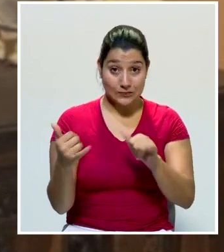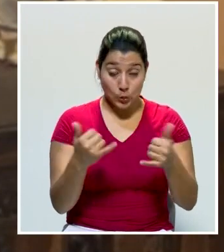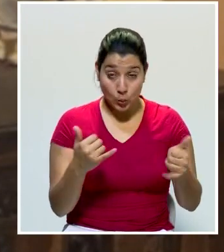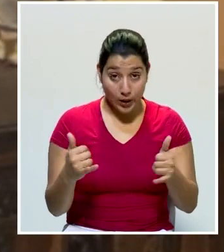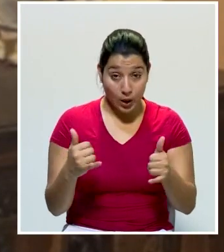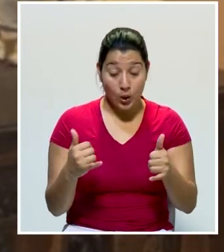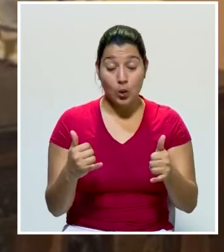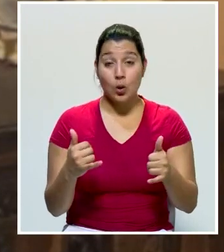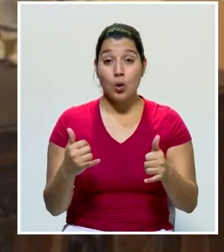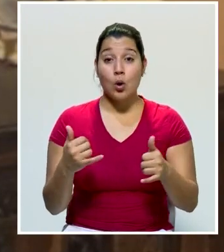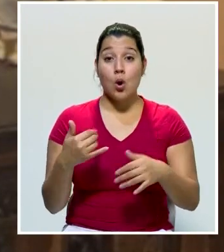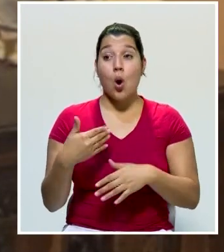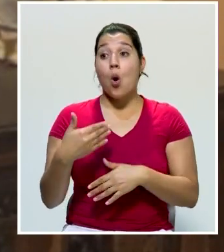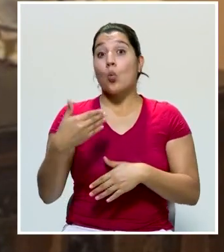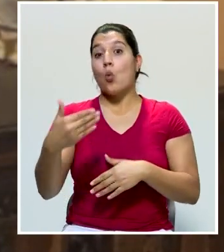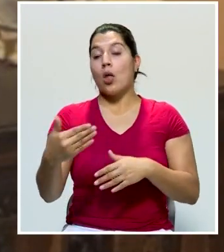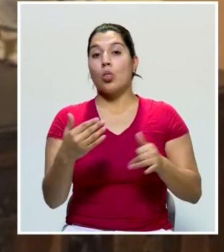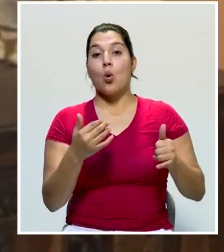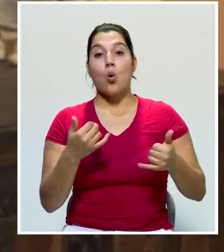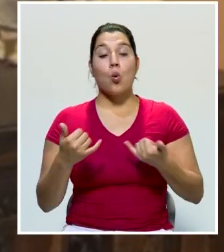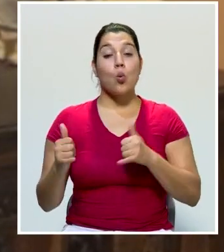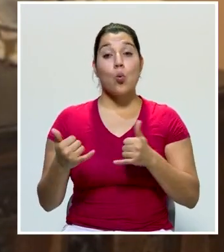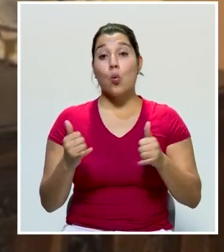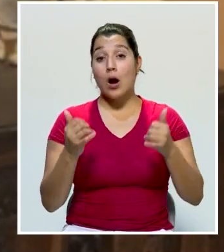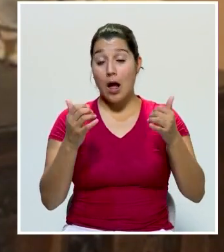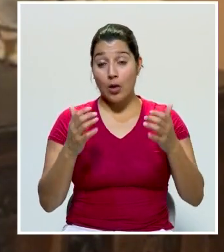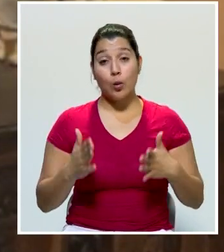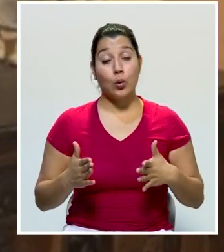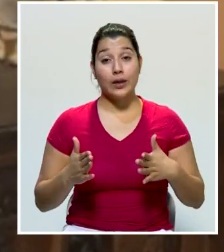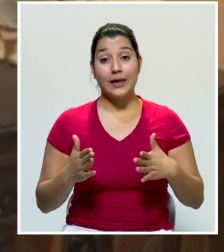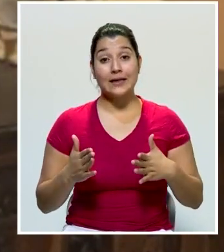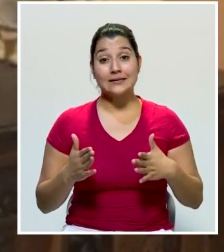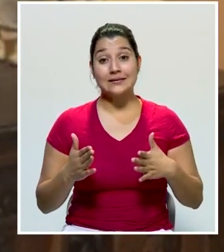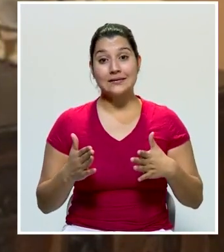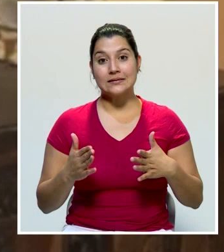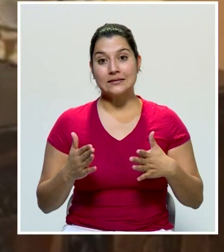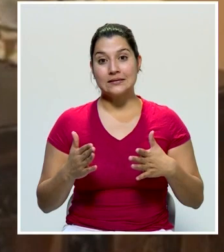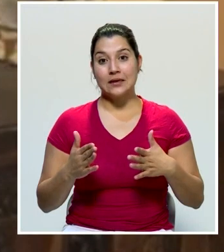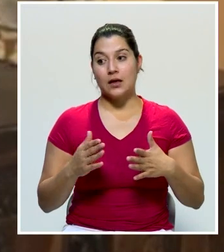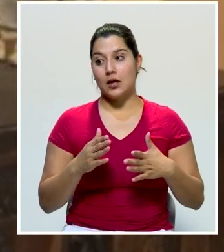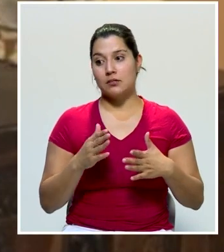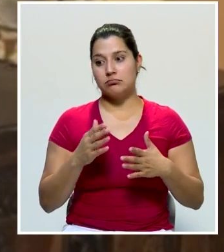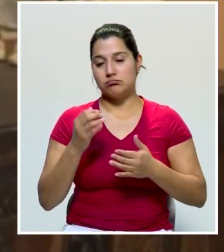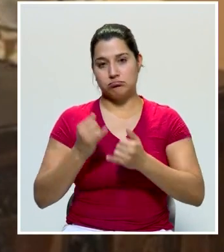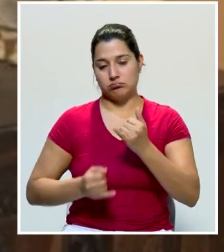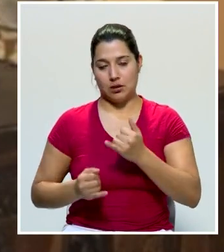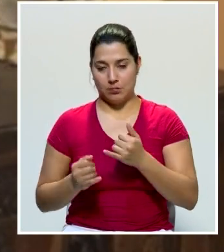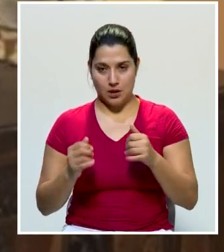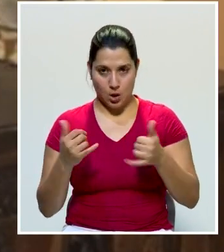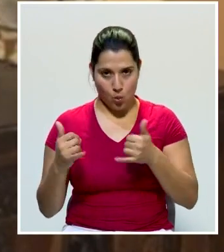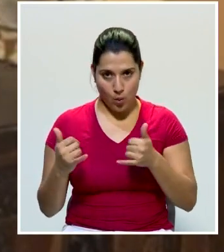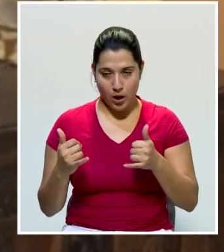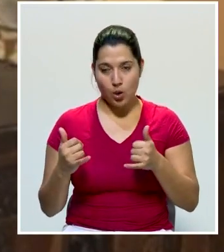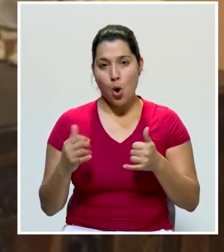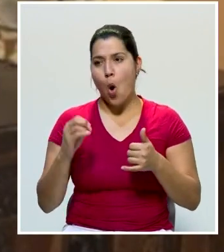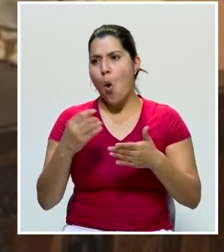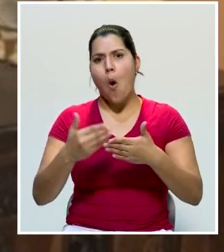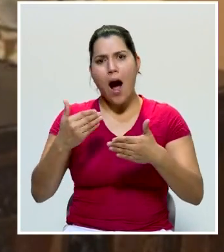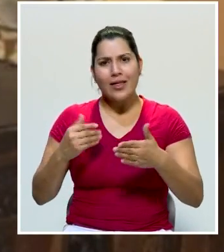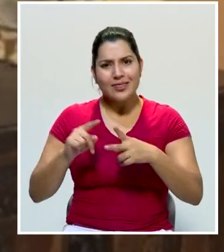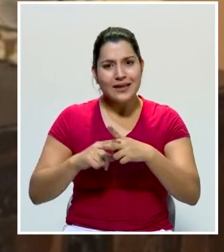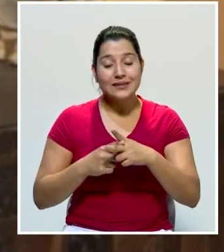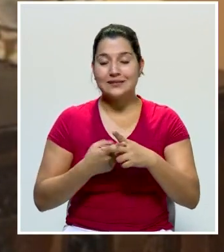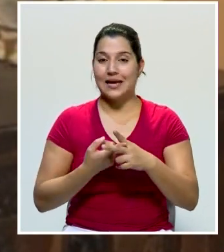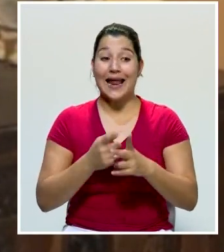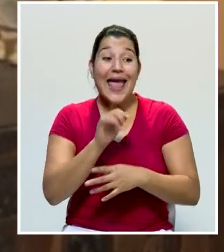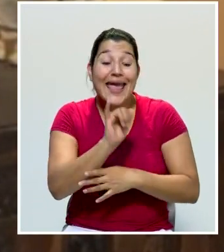jugadores regresan del partido o cuando van a iniciar el partido. Eso es lo que nos